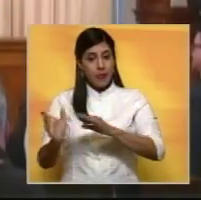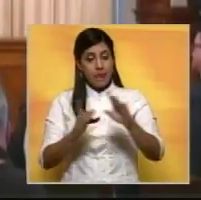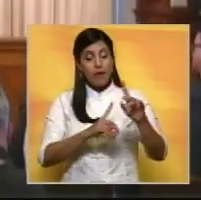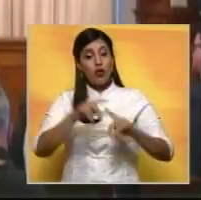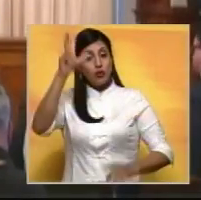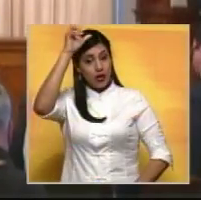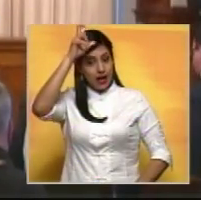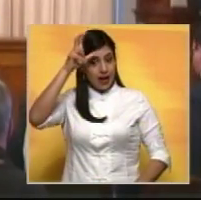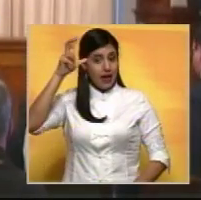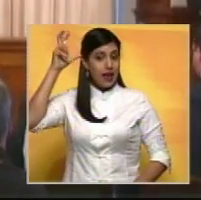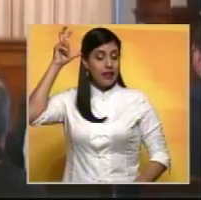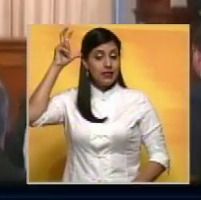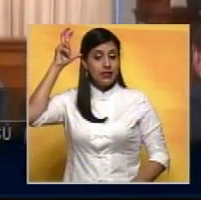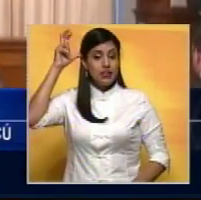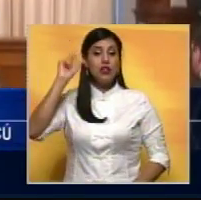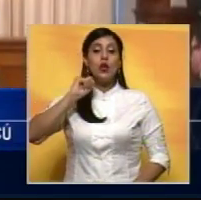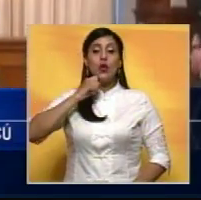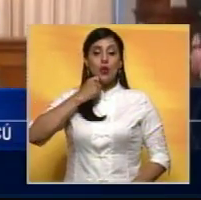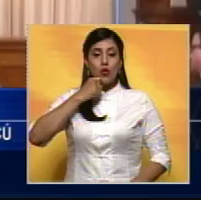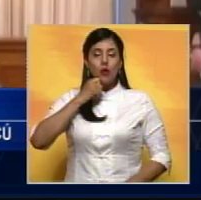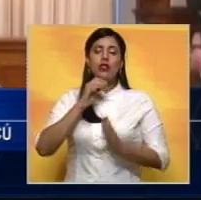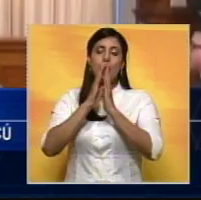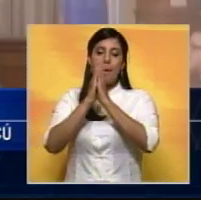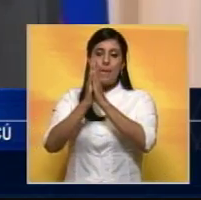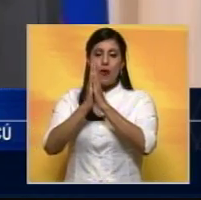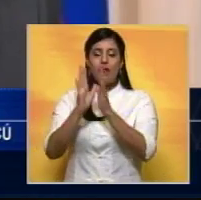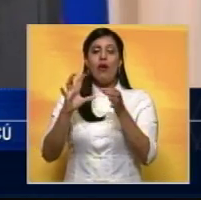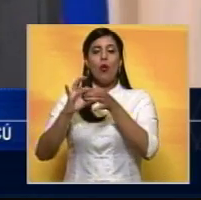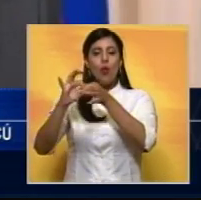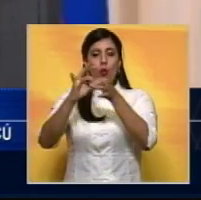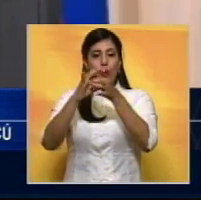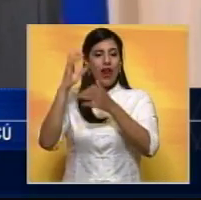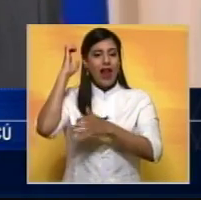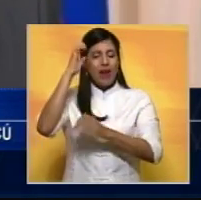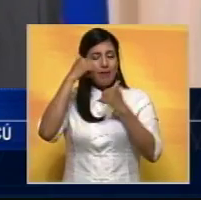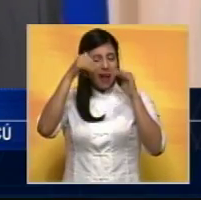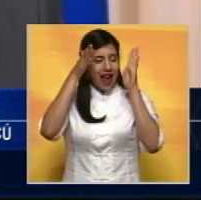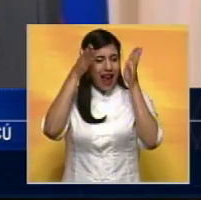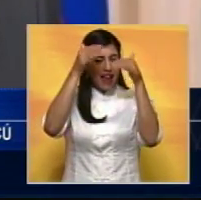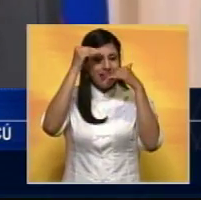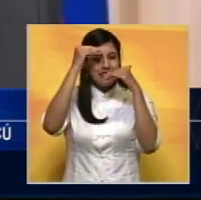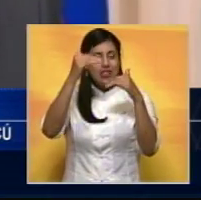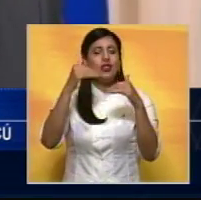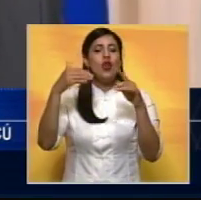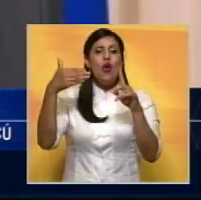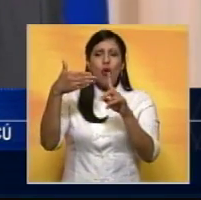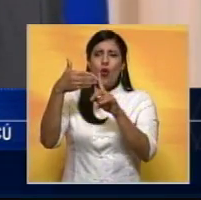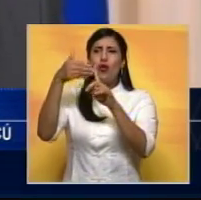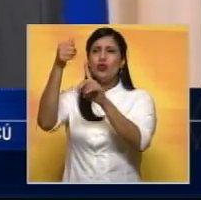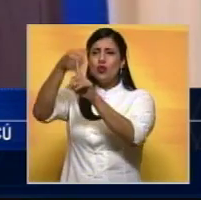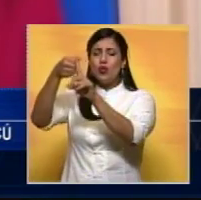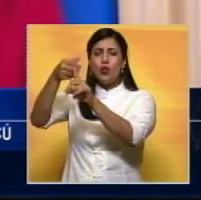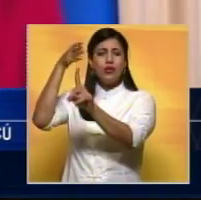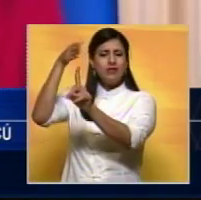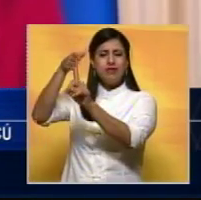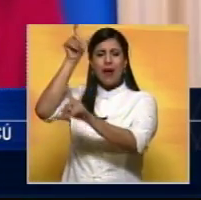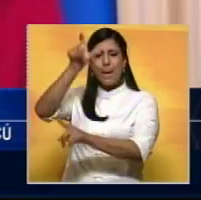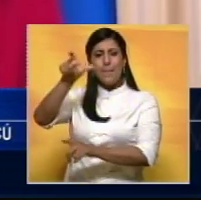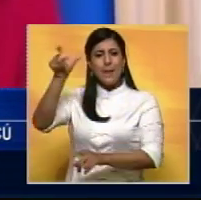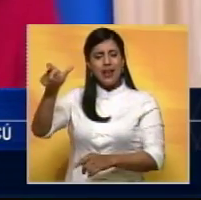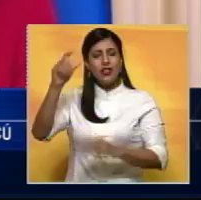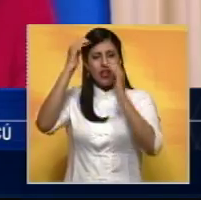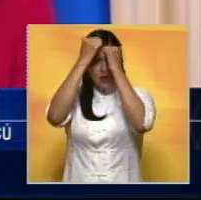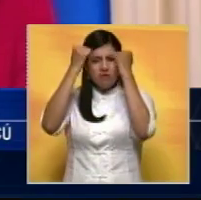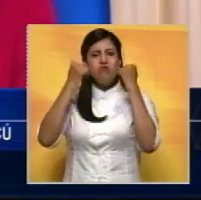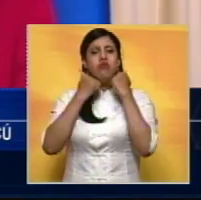El canciller de Rusia, Sergei Lavrov, pidió a la Unión Europea concentrarse en la lucha contra el terrorismo. Esto al iniciarse conversaciones en